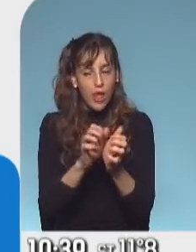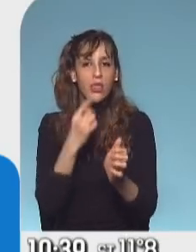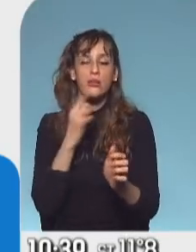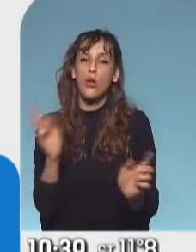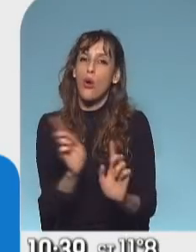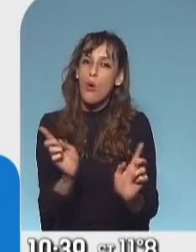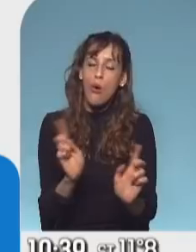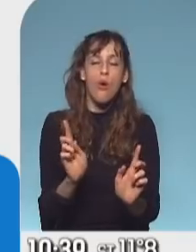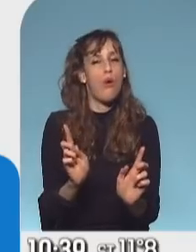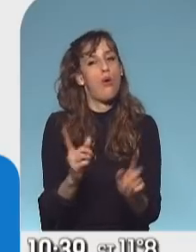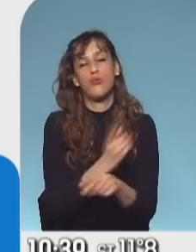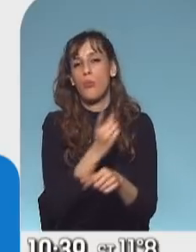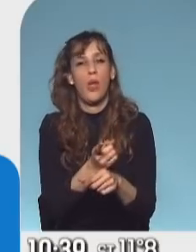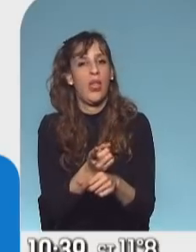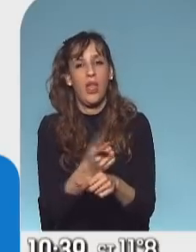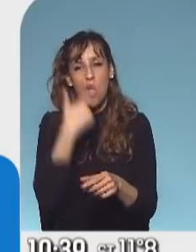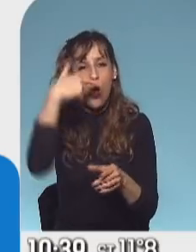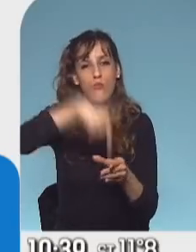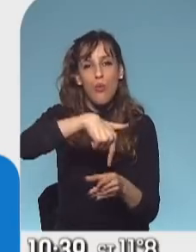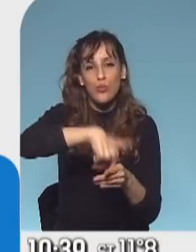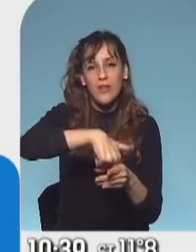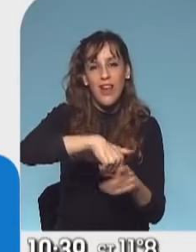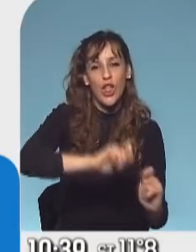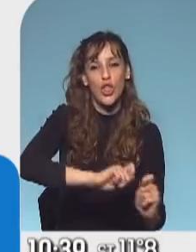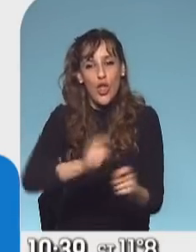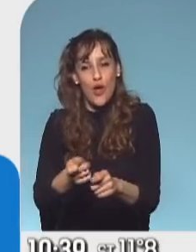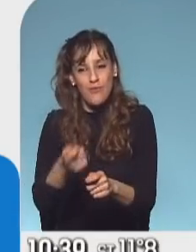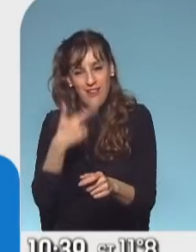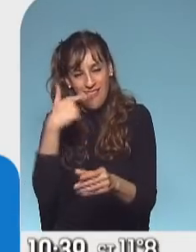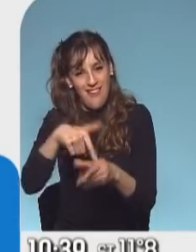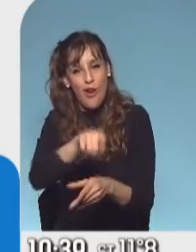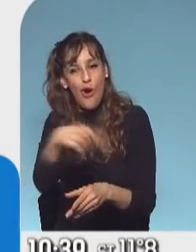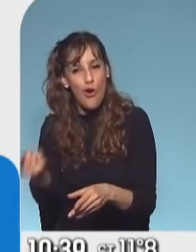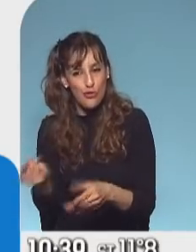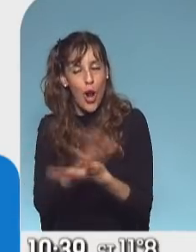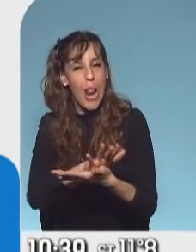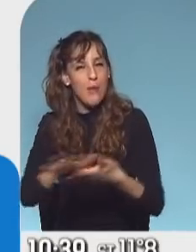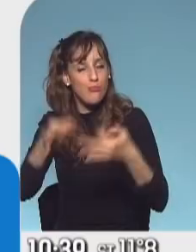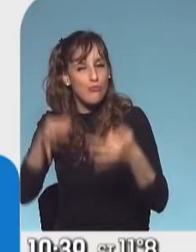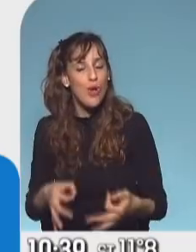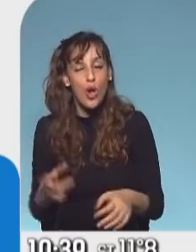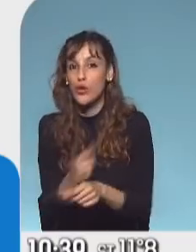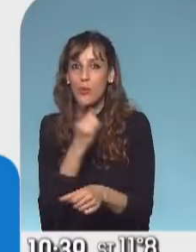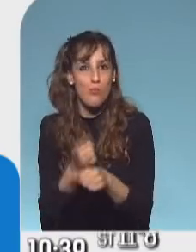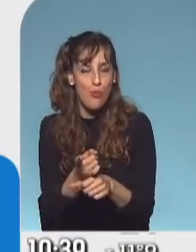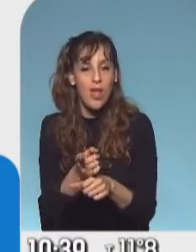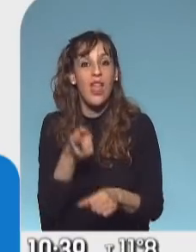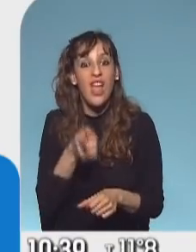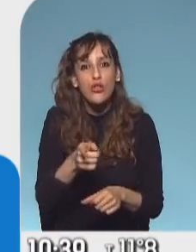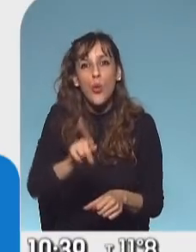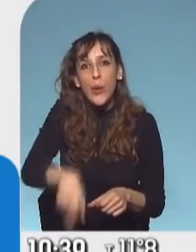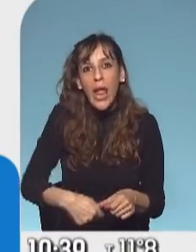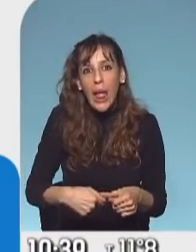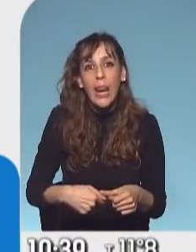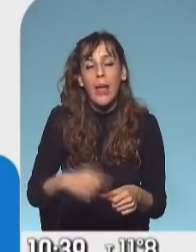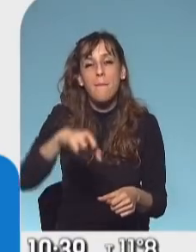empezar a sustituir combustibles fósiles por combustibles orgánicos, porque eso significaría una caída para el